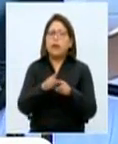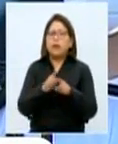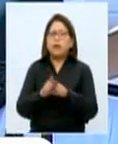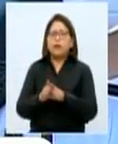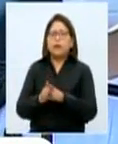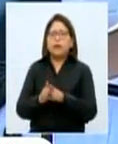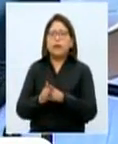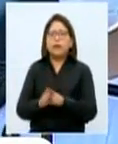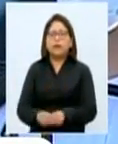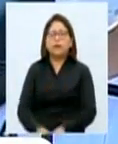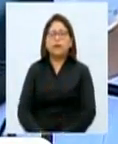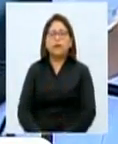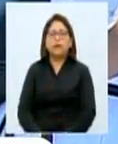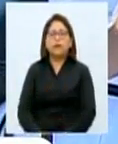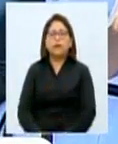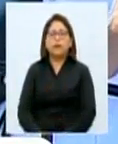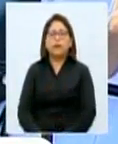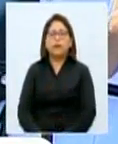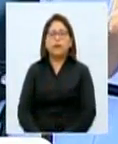ninguna